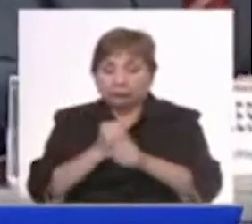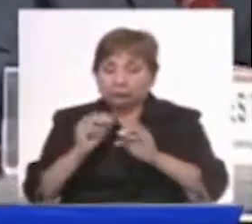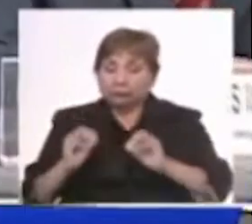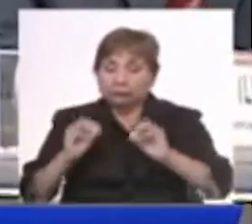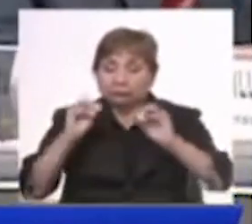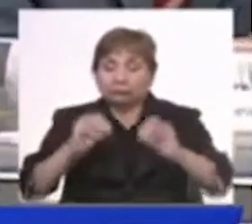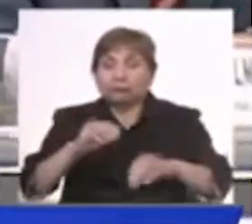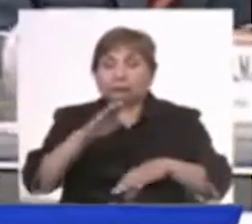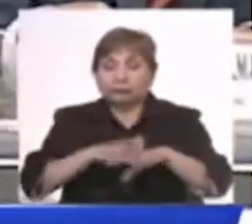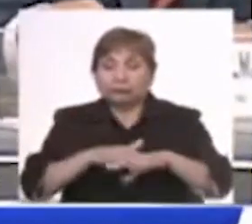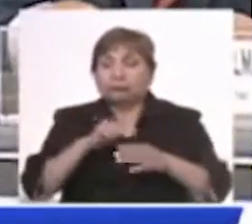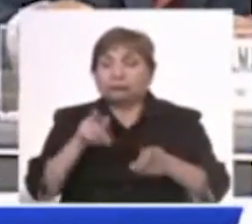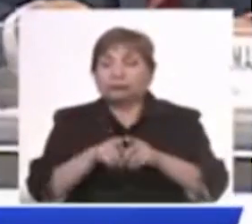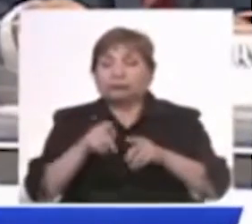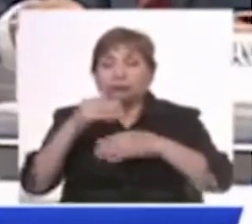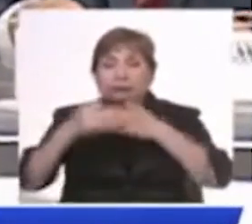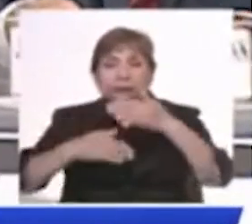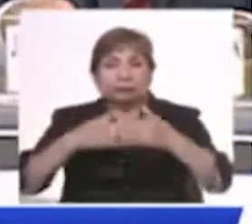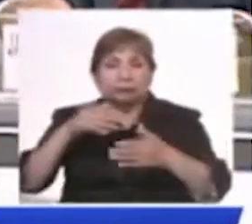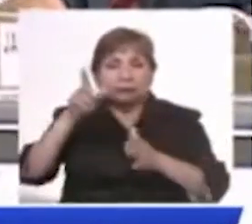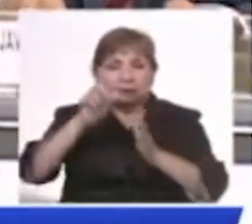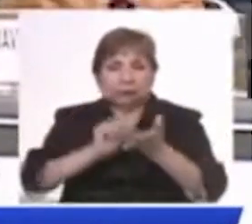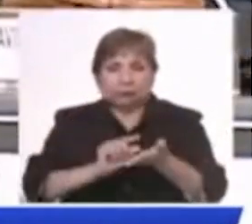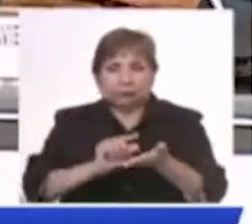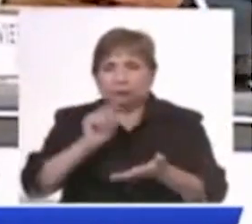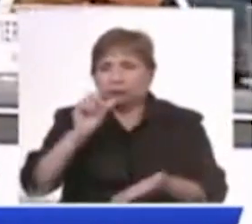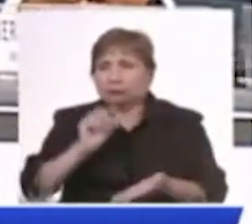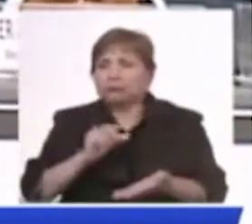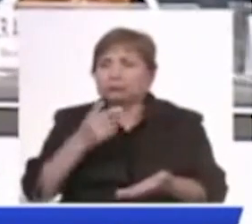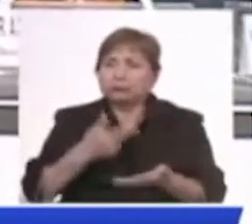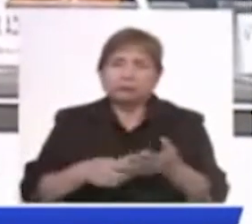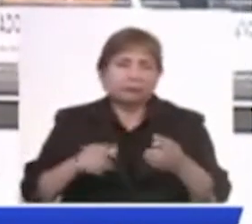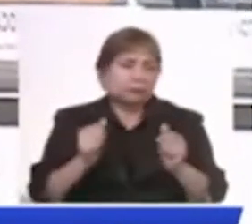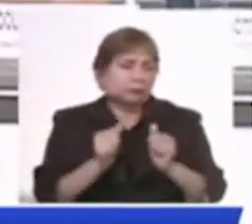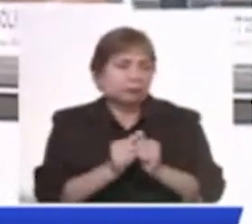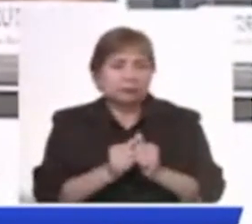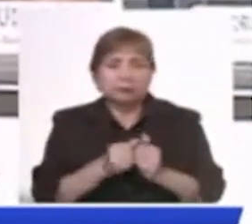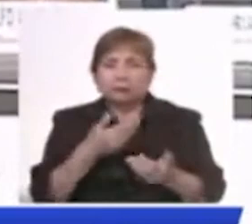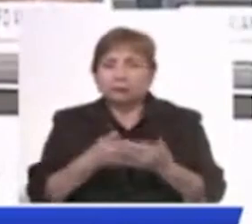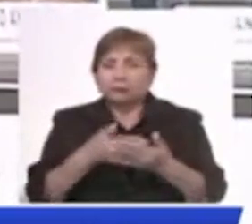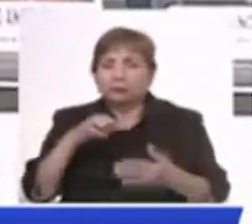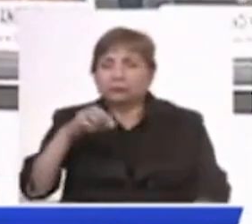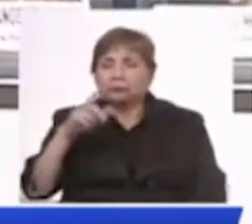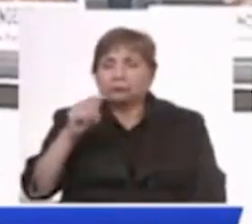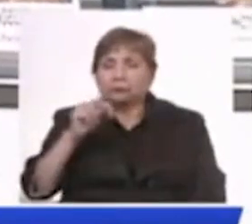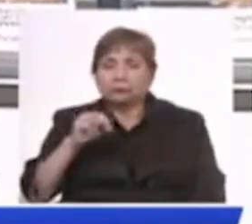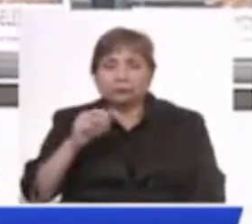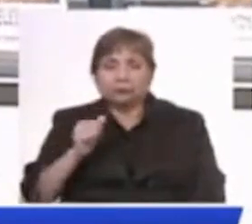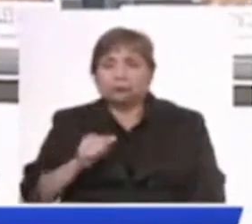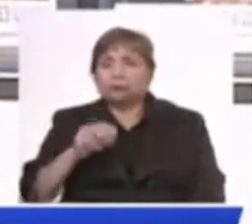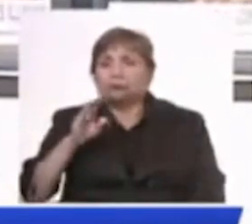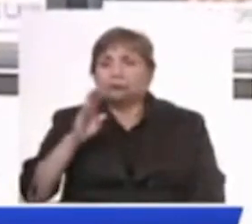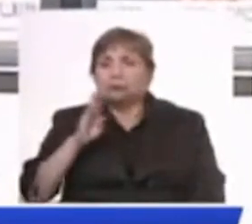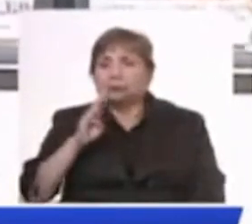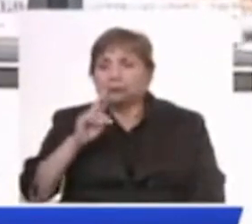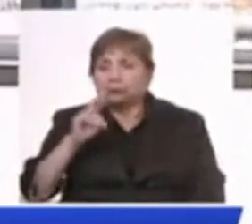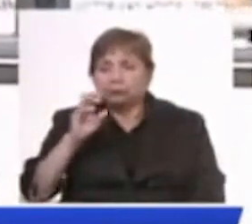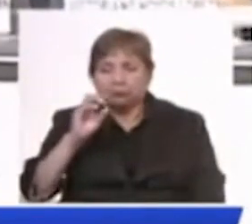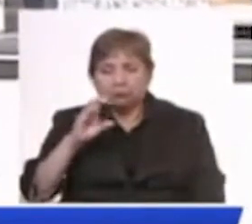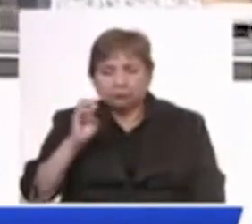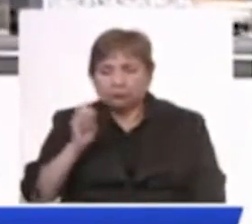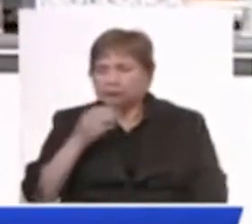colocación, pero también de las alfombras, es mucho menor. Incluso con platinas de bronce sigue siendo menor,